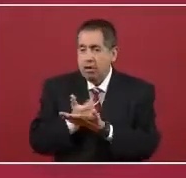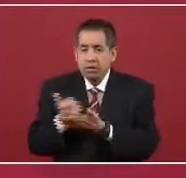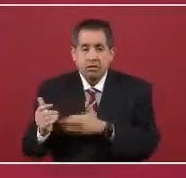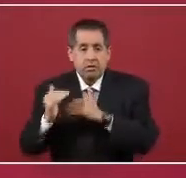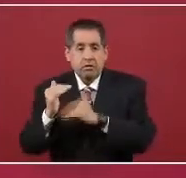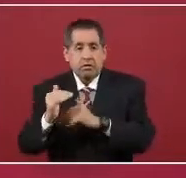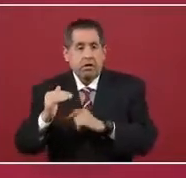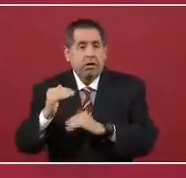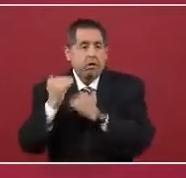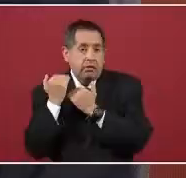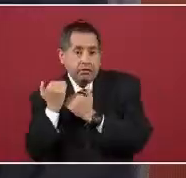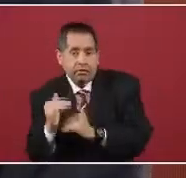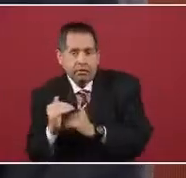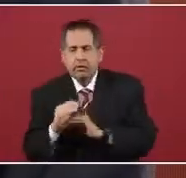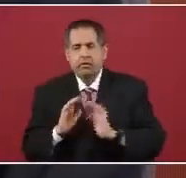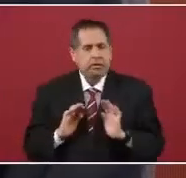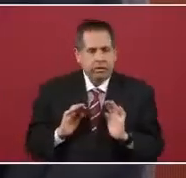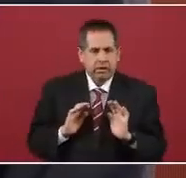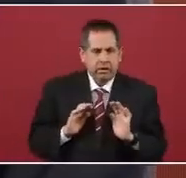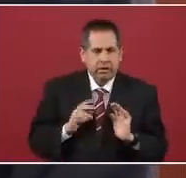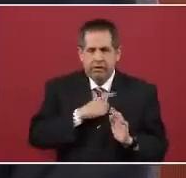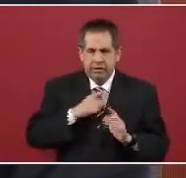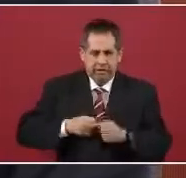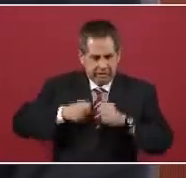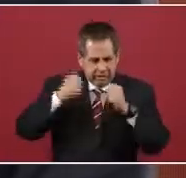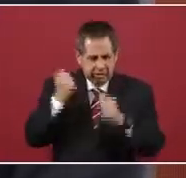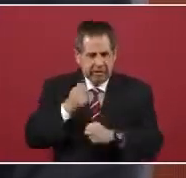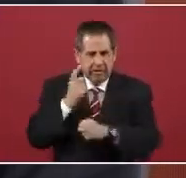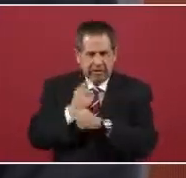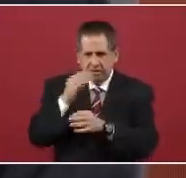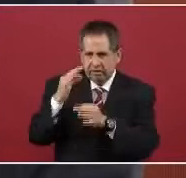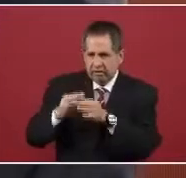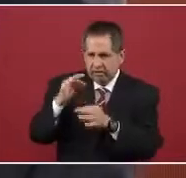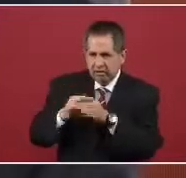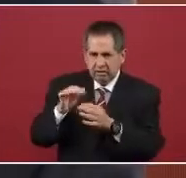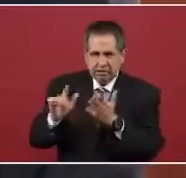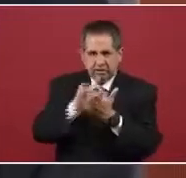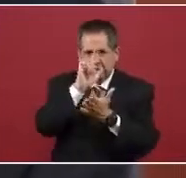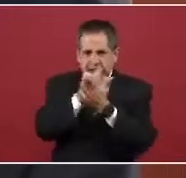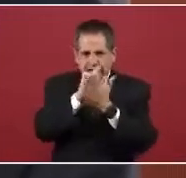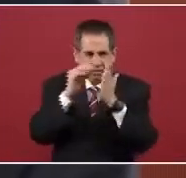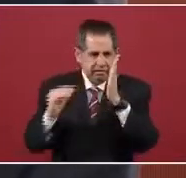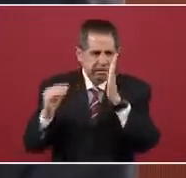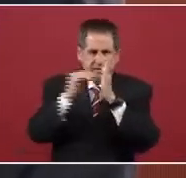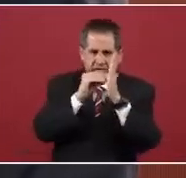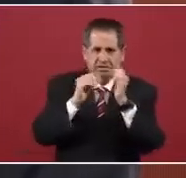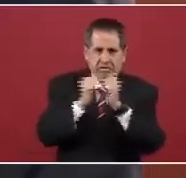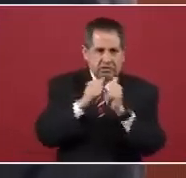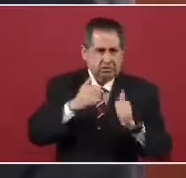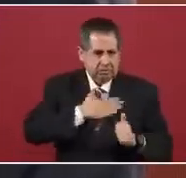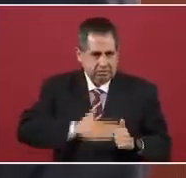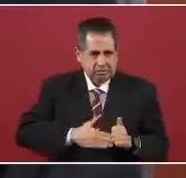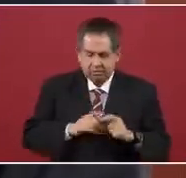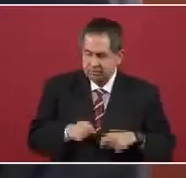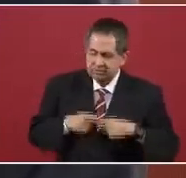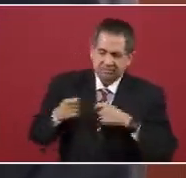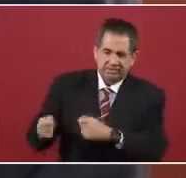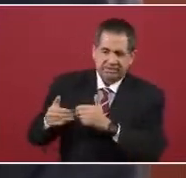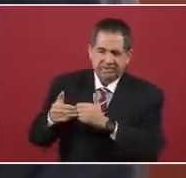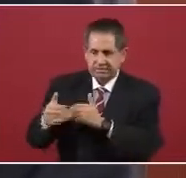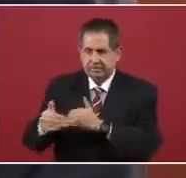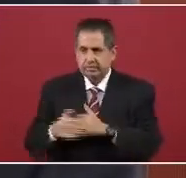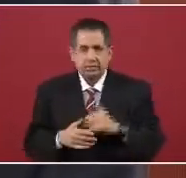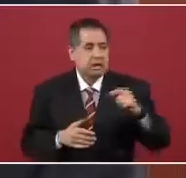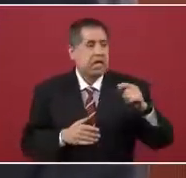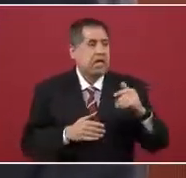sí, se tiene que garantizar por ley, por justicia, se den abajo